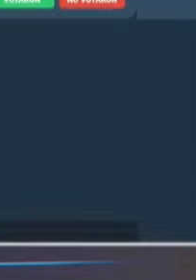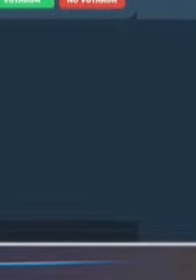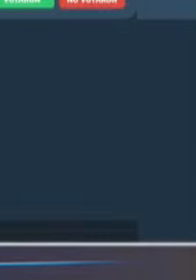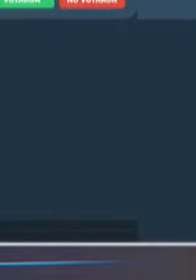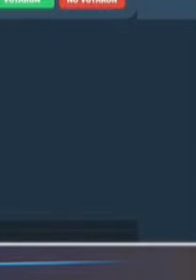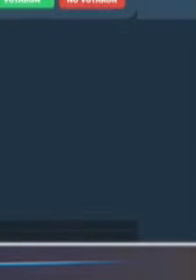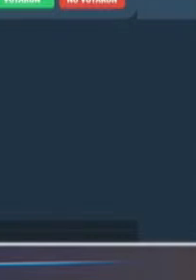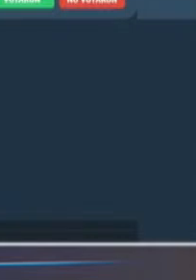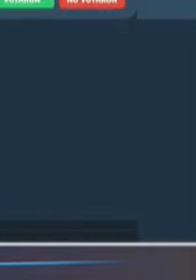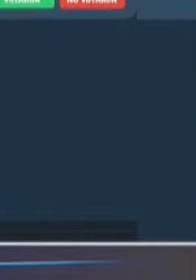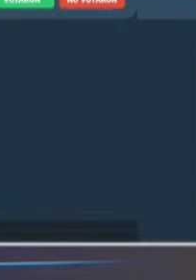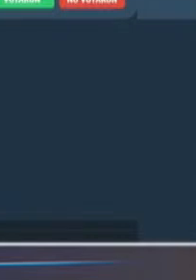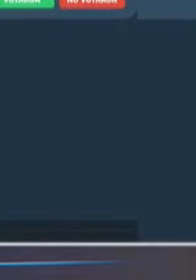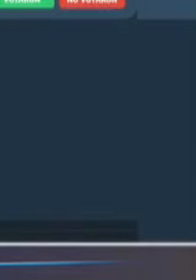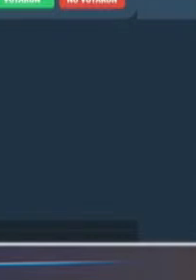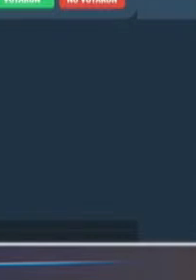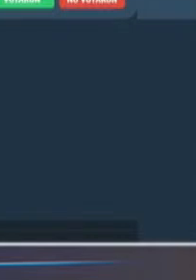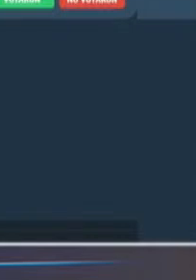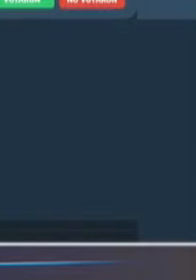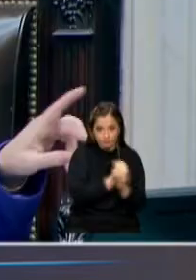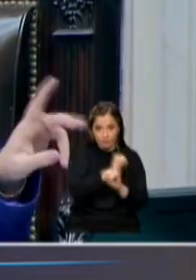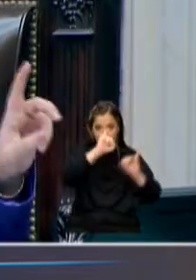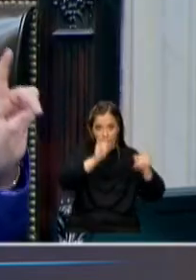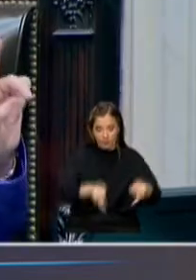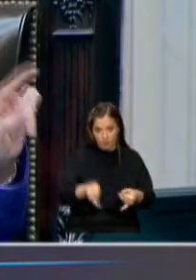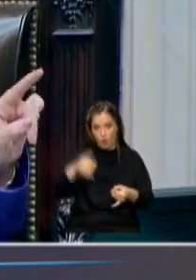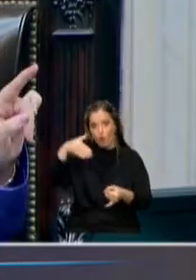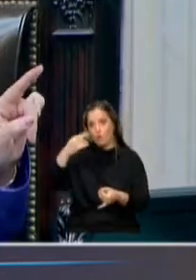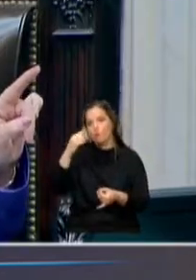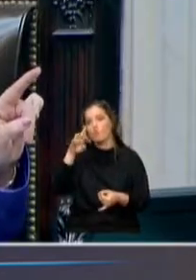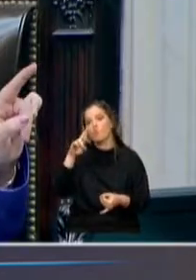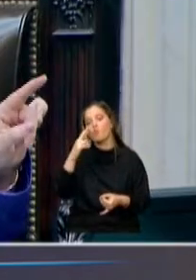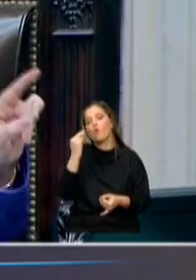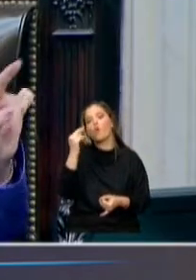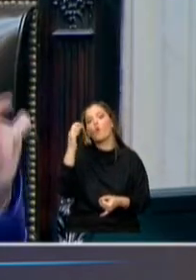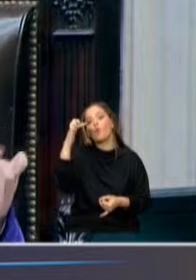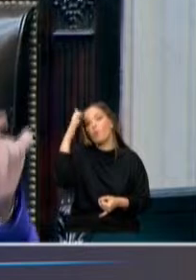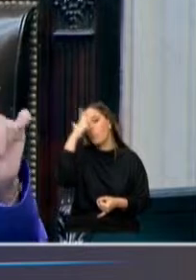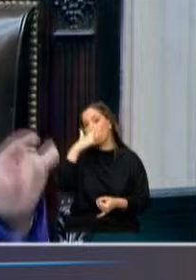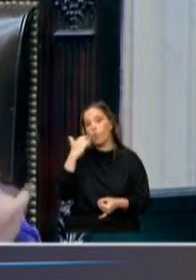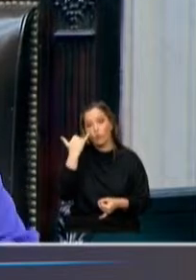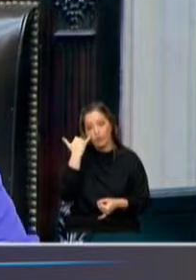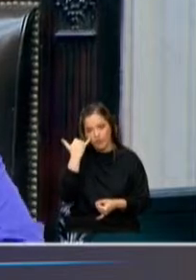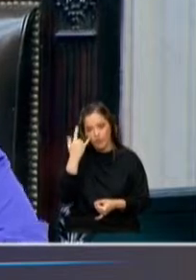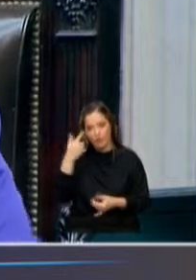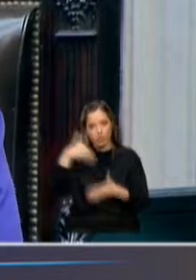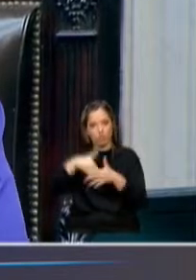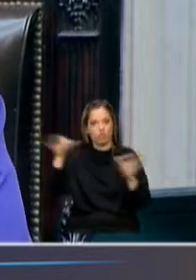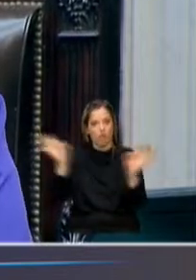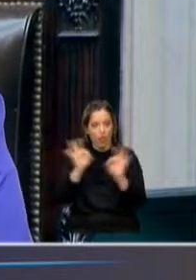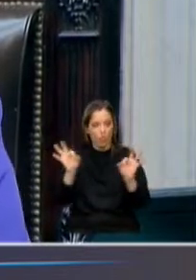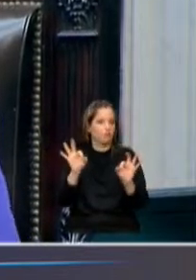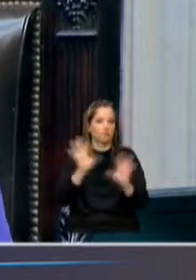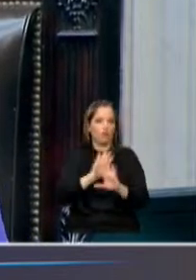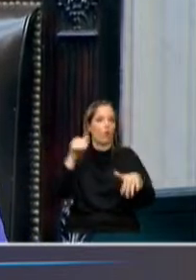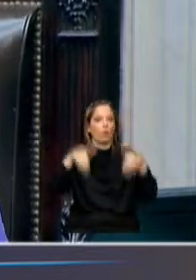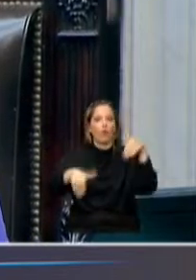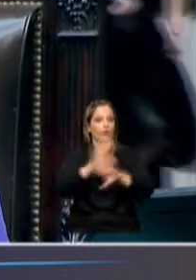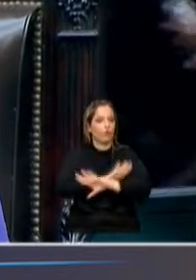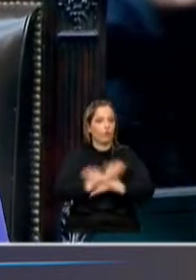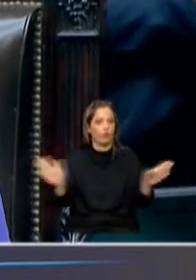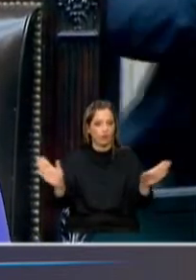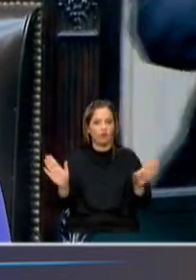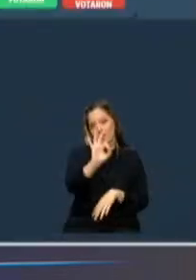en donde el panperonismo tiene la primera minoría, tanto en el Senado como en la Cámara de Diputados, y el